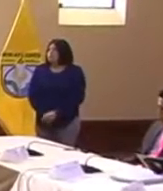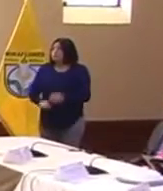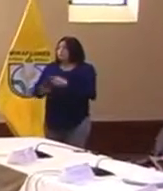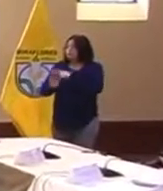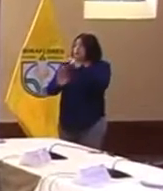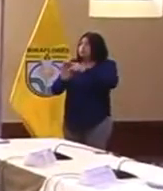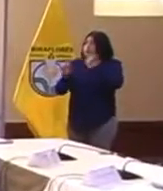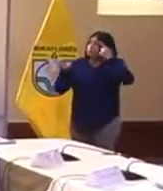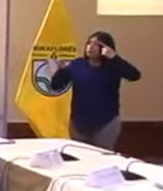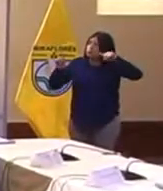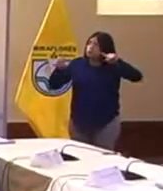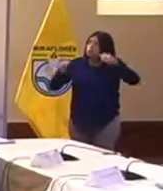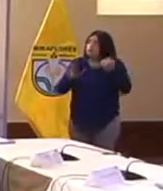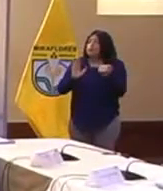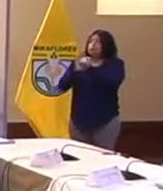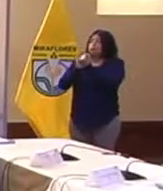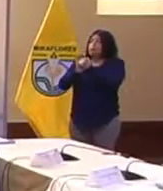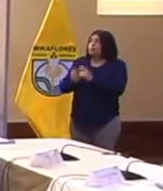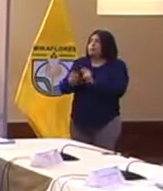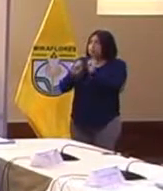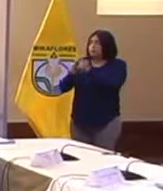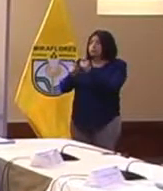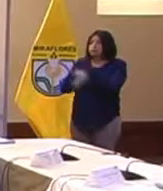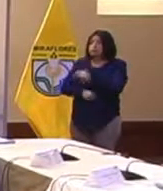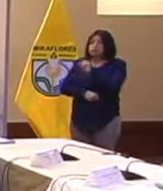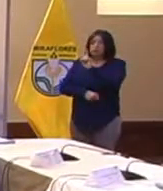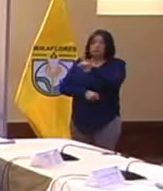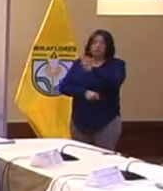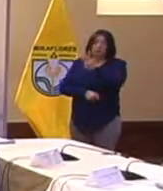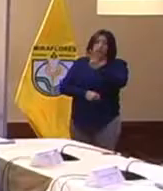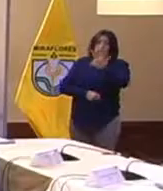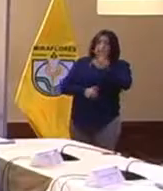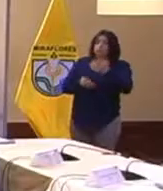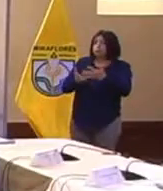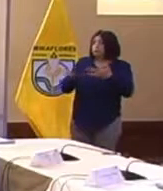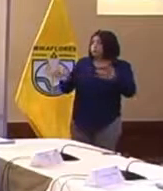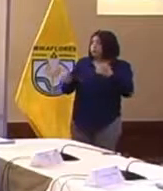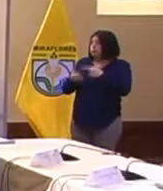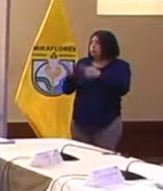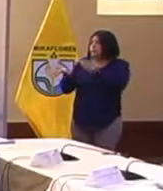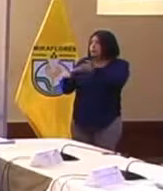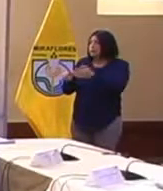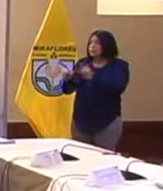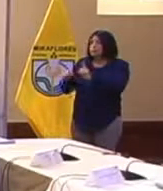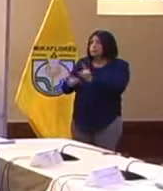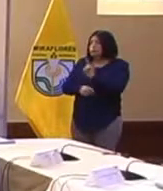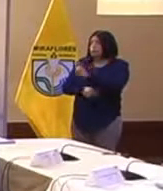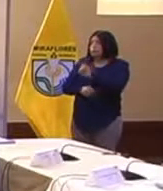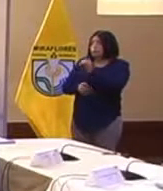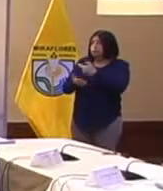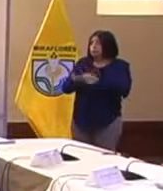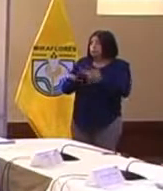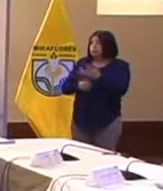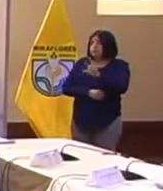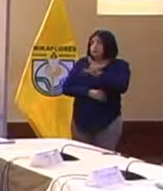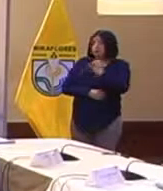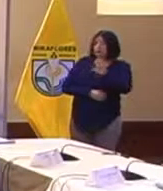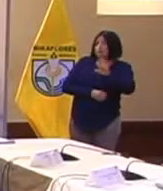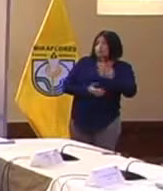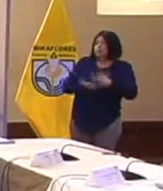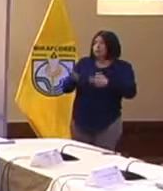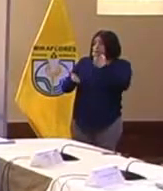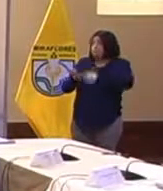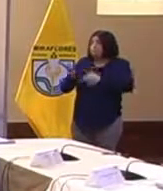Proyecto de acuerdo de Consejo que aprueba la donación de 145 bienes dados de baja, calificados como bienes RAE, cuyo